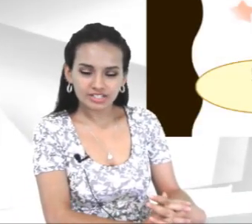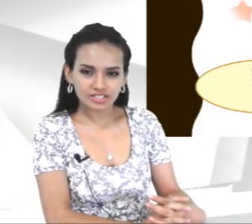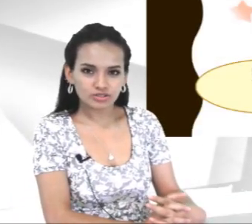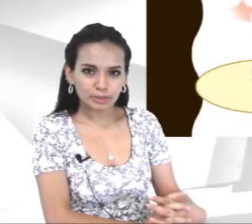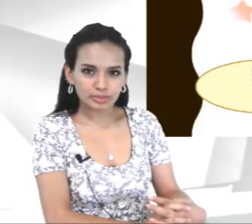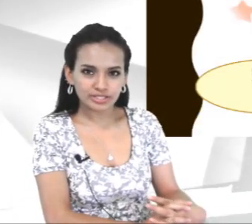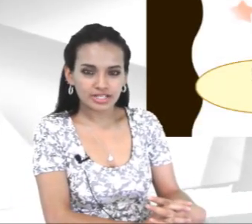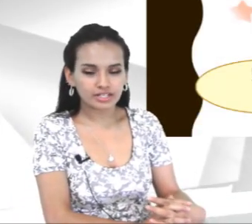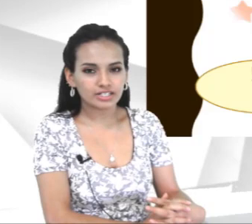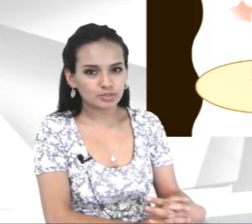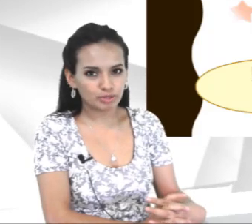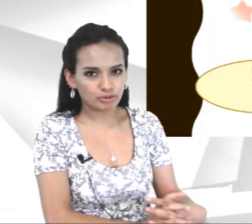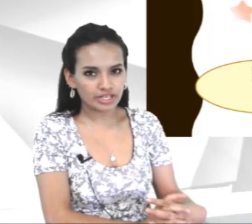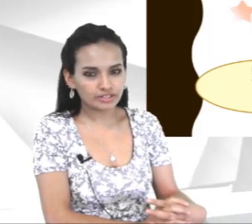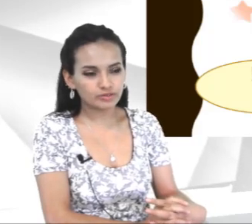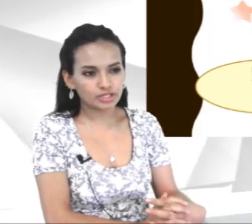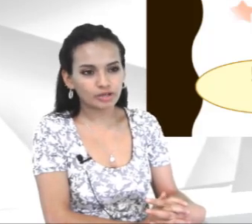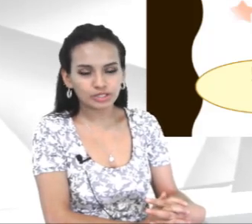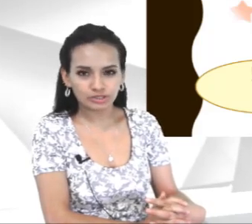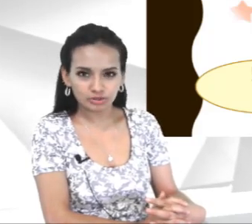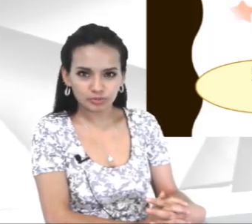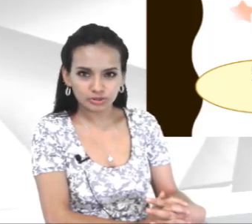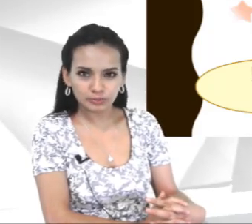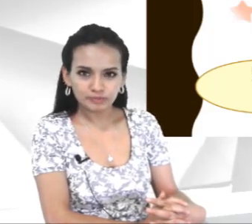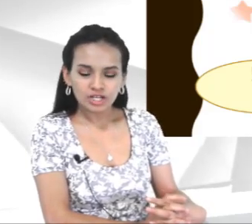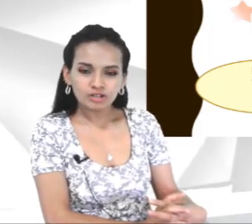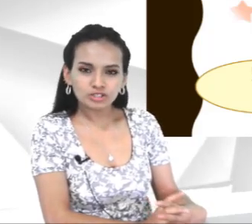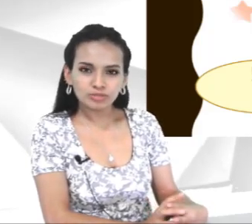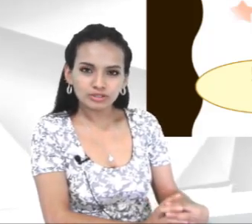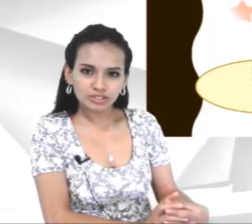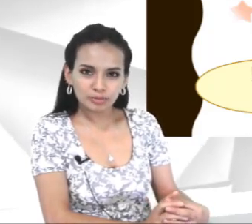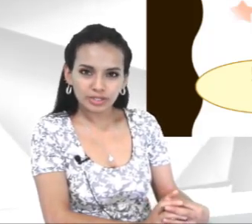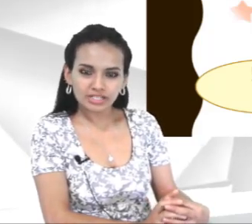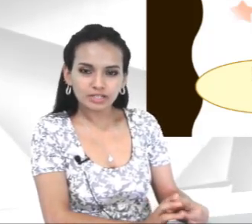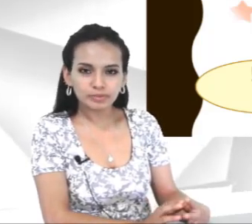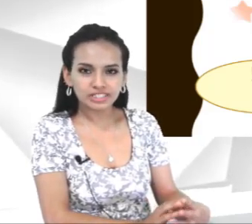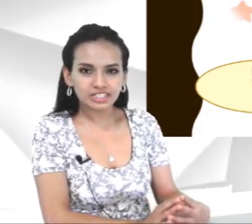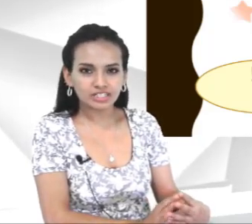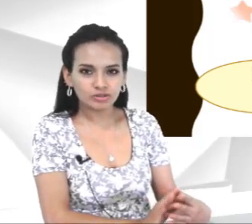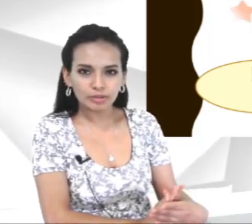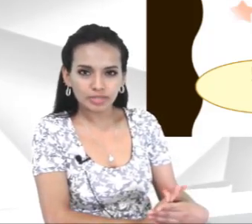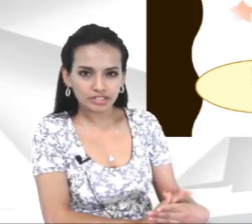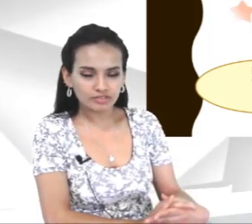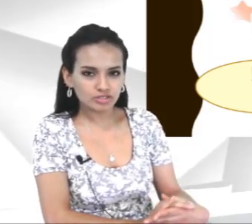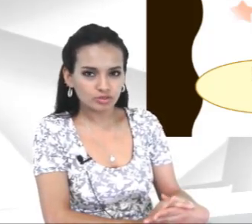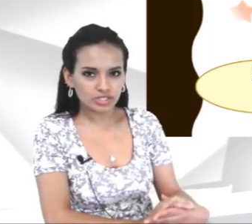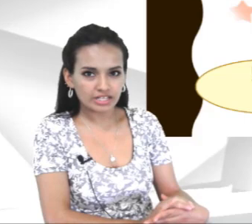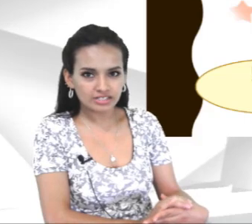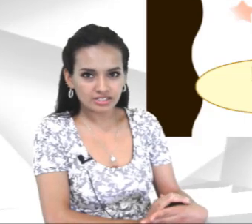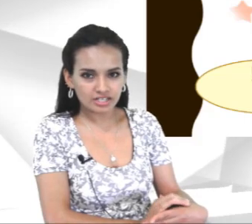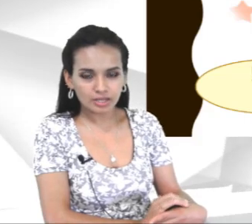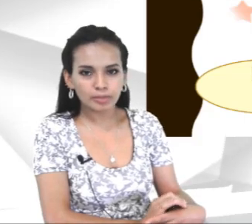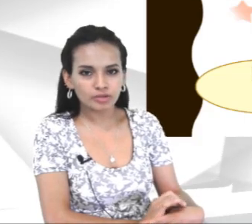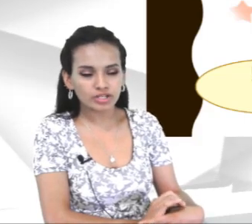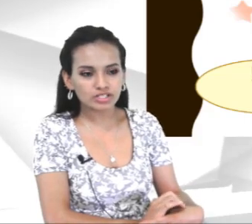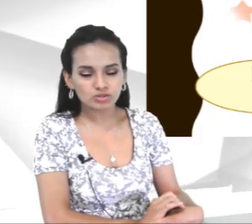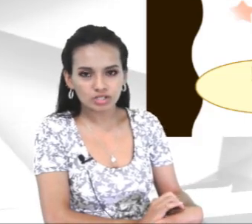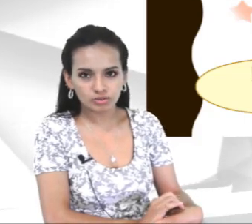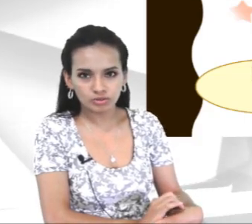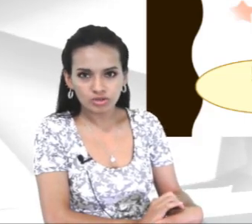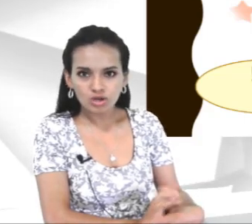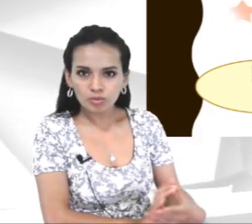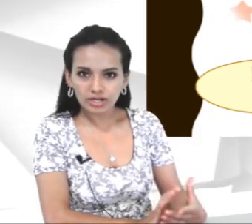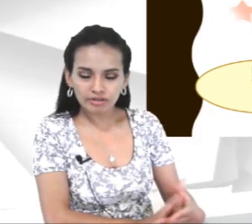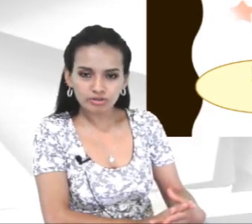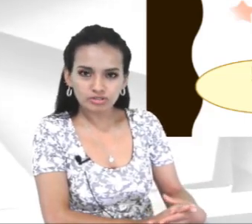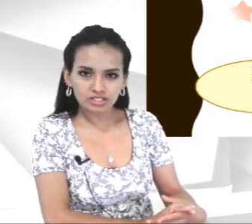final de nuestra sesión de aprendizaje espero hayan disfrutado tanto como yo los invito siempre a seguir practicando las medidas de bioseguridad necesarias para cuidar de su